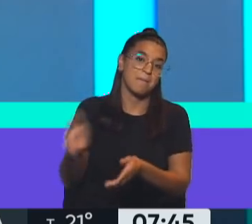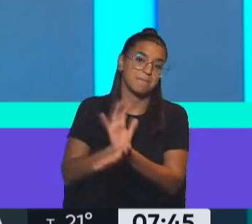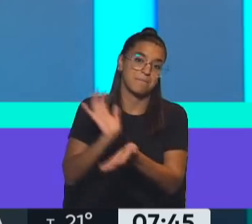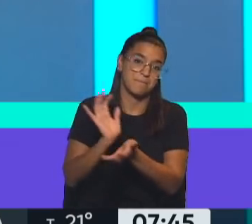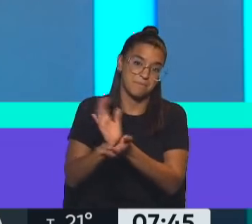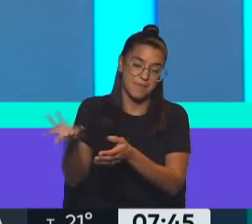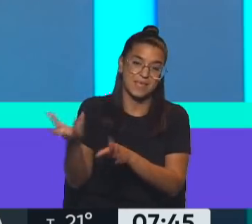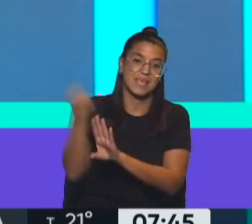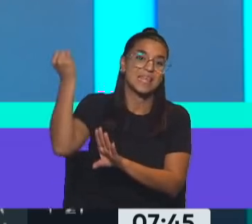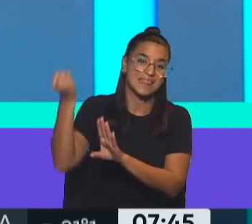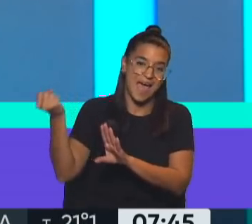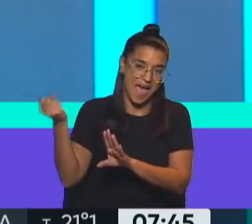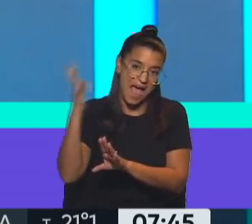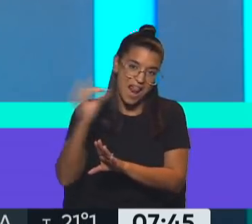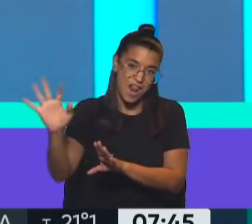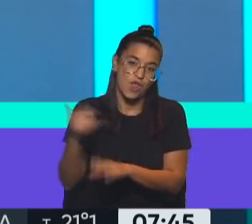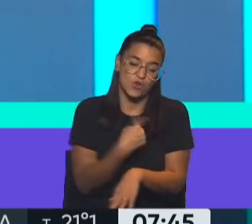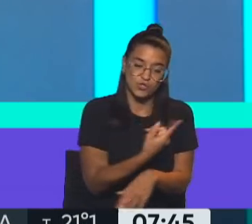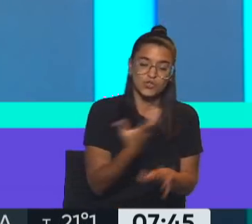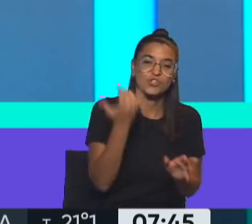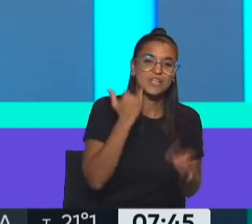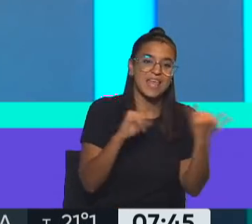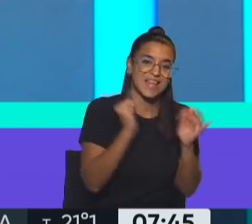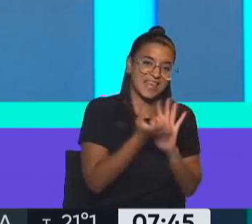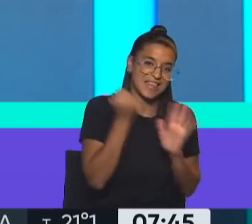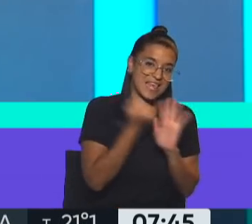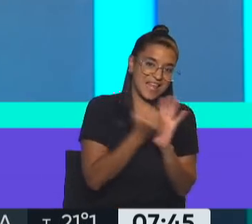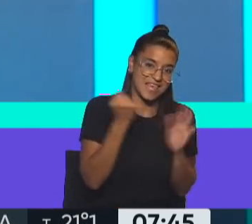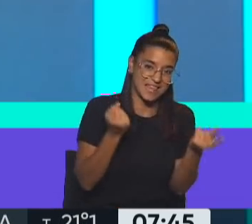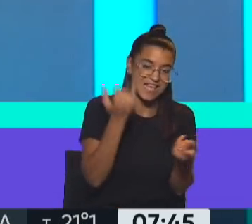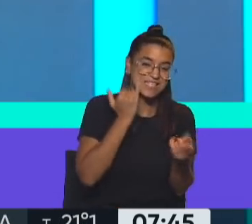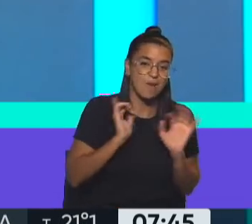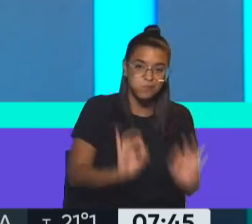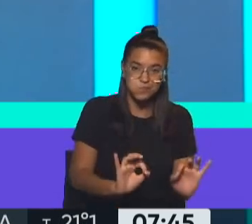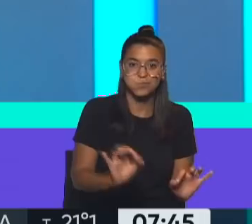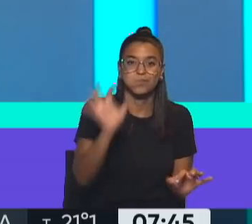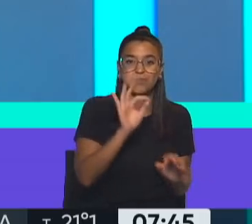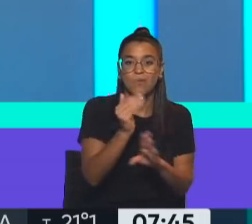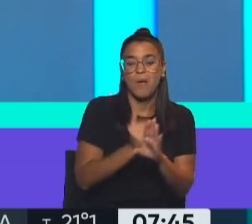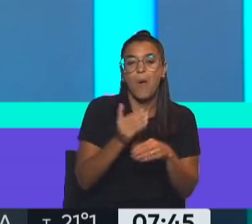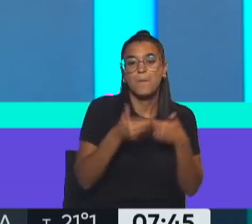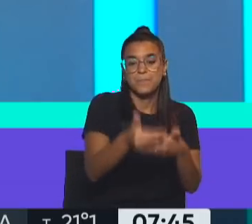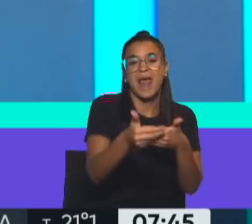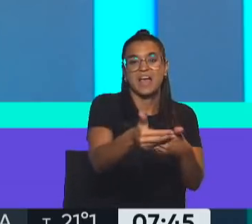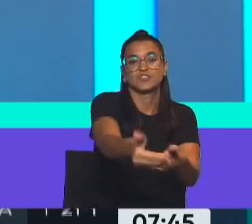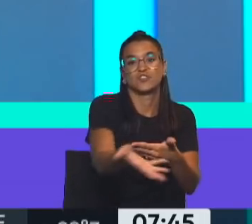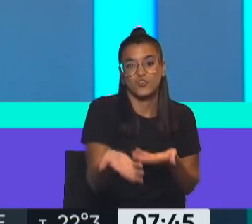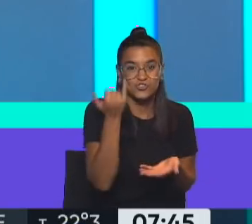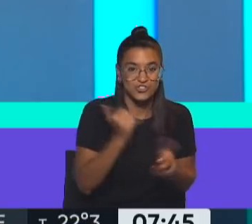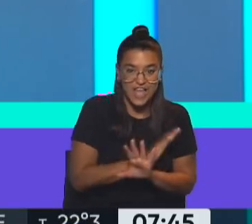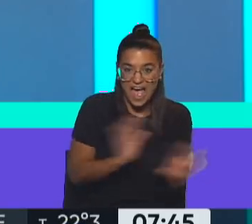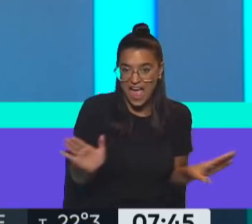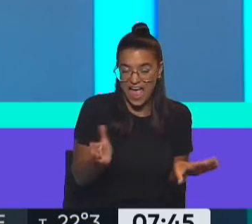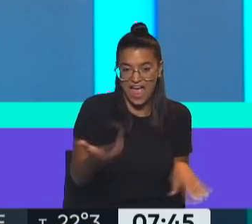su quita, entre comillas. Nosotros ya hicimos nuestra quita o nosotros también aplazamos los plazos, te podía decir,